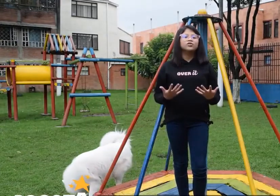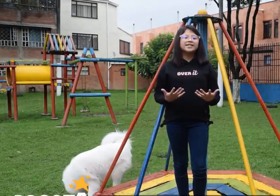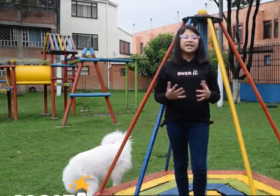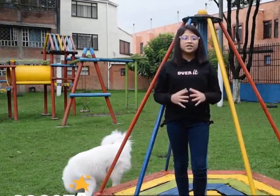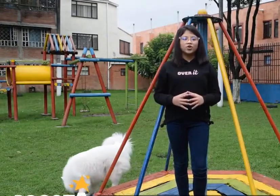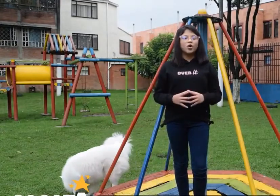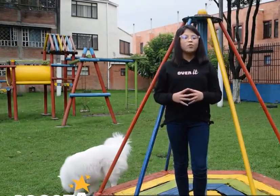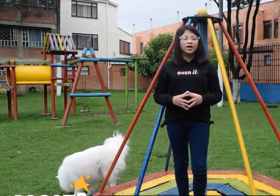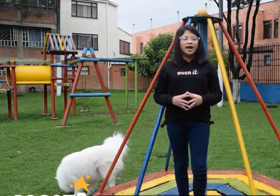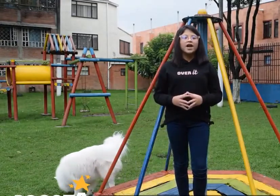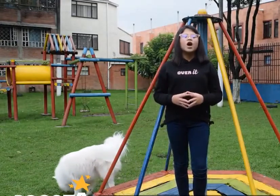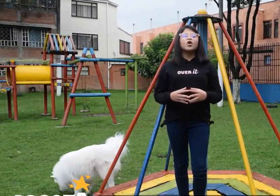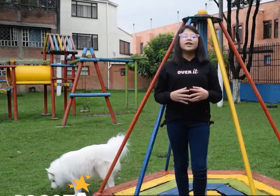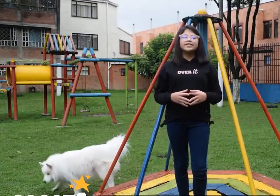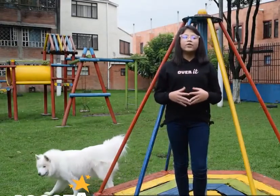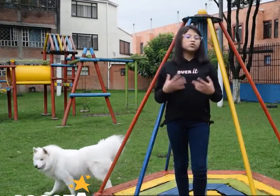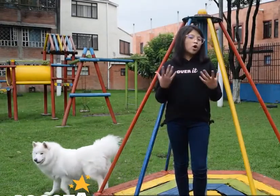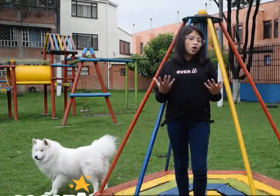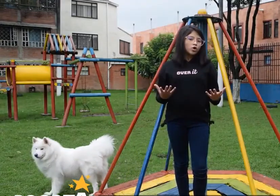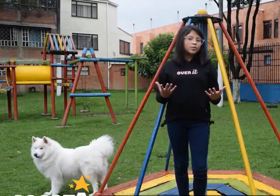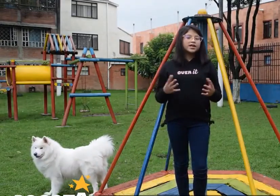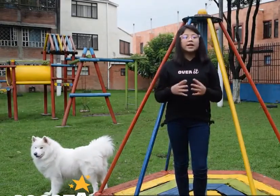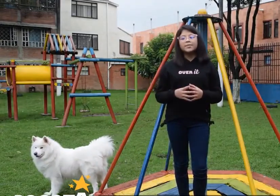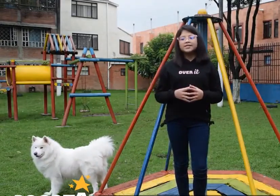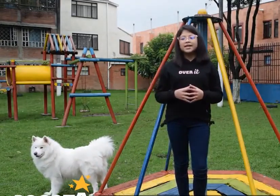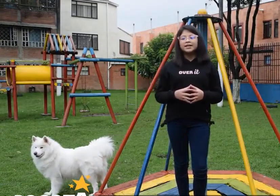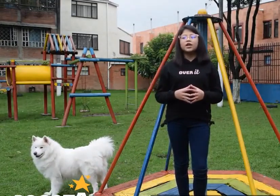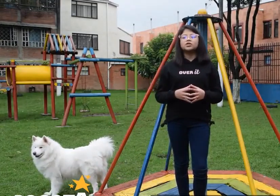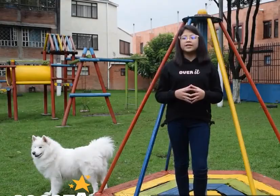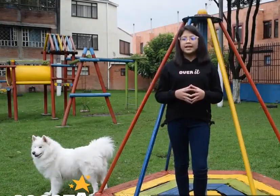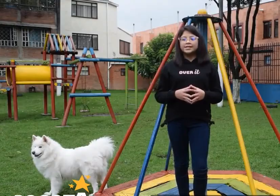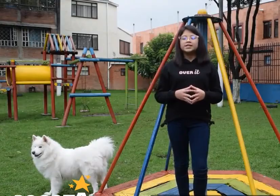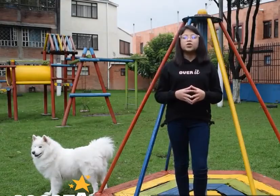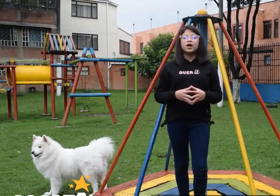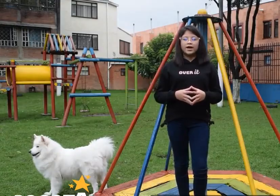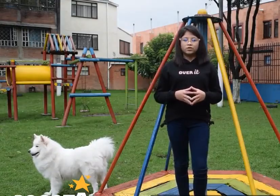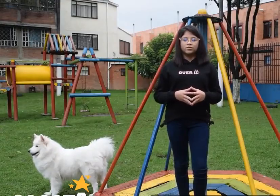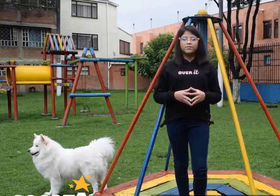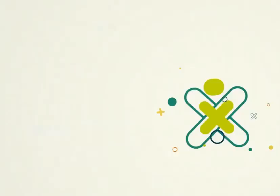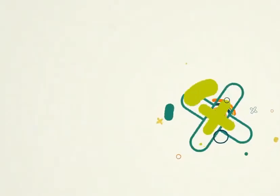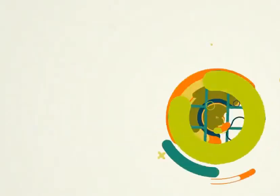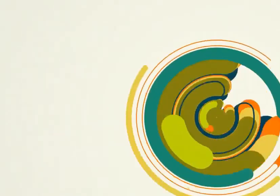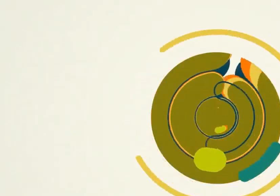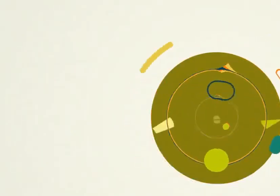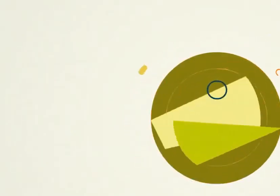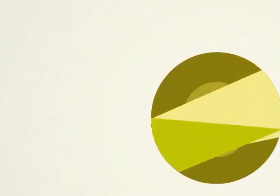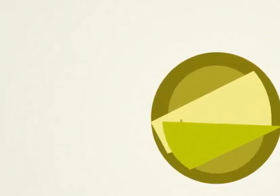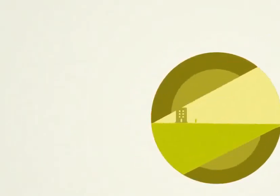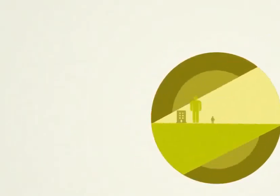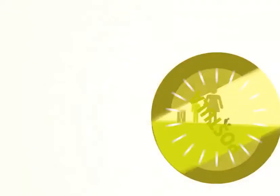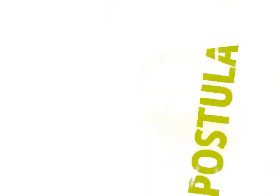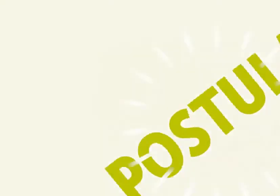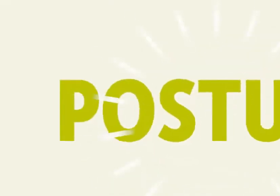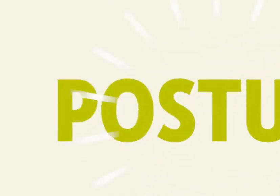jurídicas, juntas de acción comunal, colectivos o grupos que representen los intereses ciudadanos.